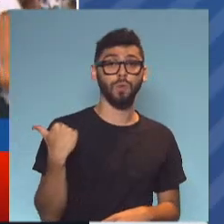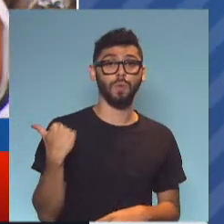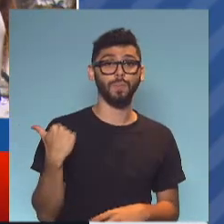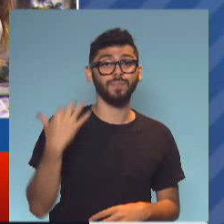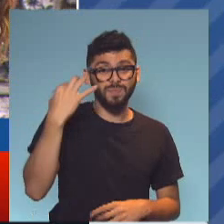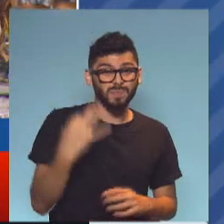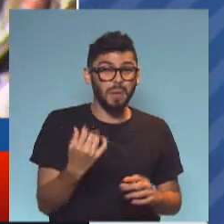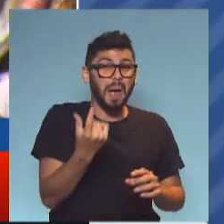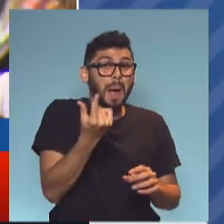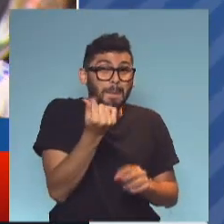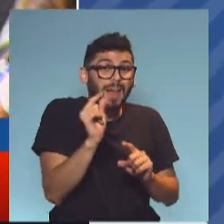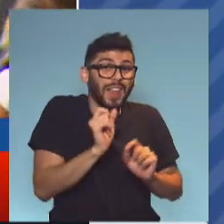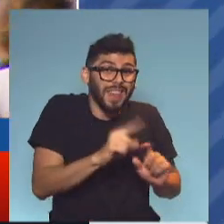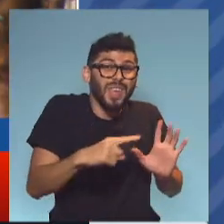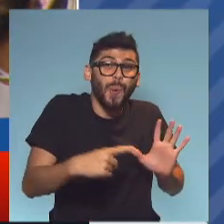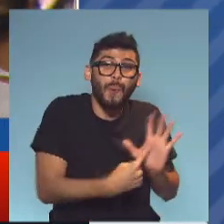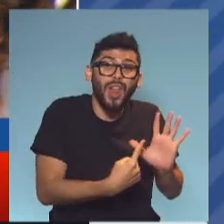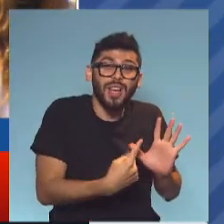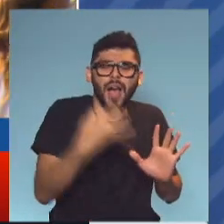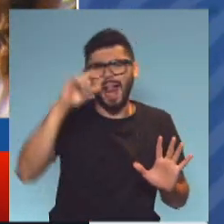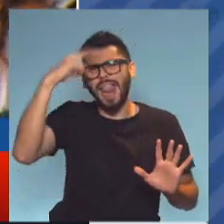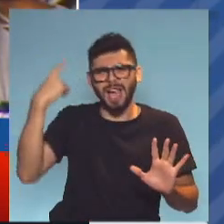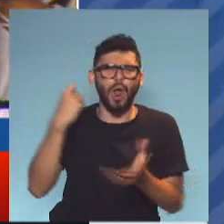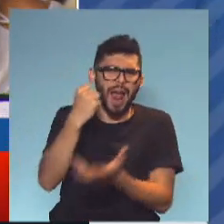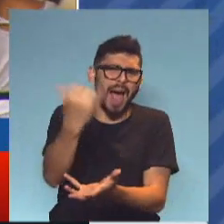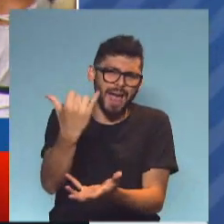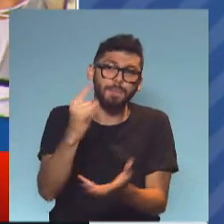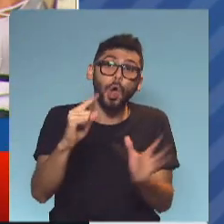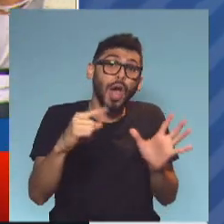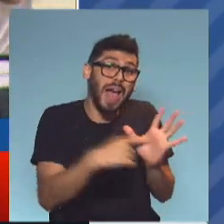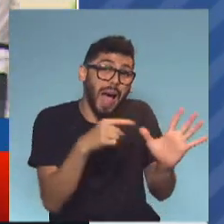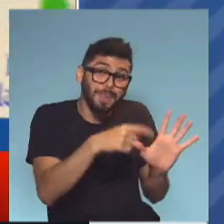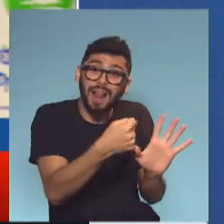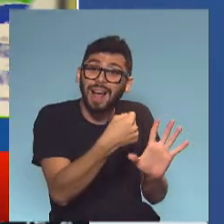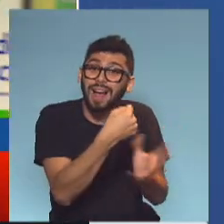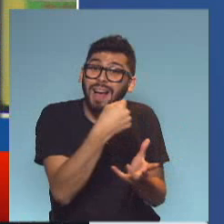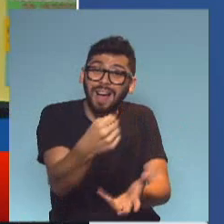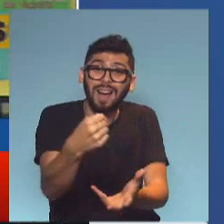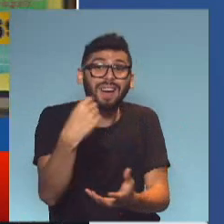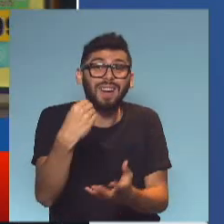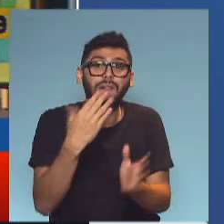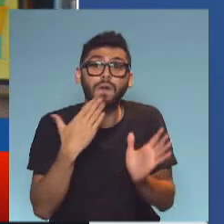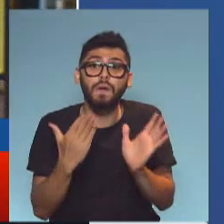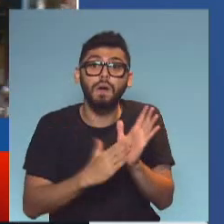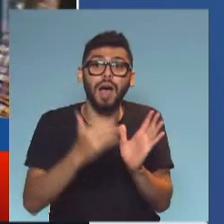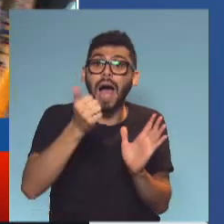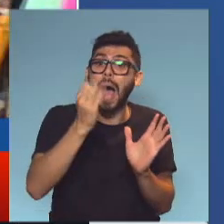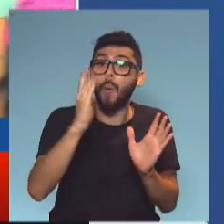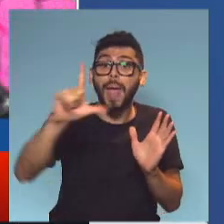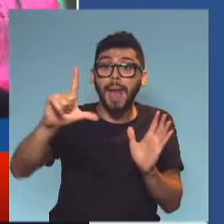la caja de la Ciudad de Buenos Aires, más allá de los que salen del Estado Nacional, fueron descuentos en ABL. Ese fue todo el aporte que hizo en